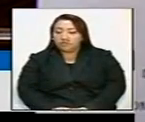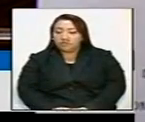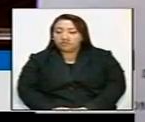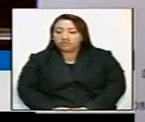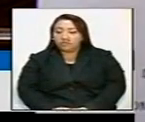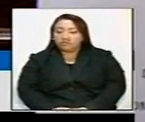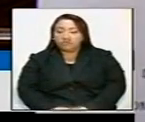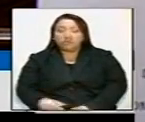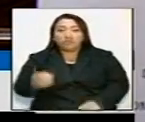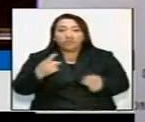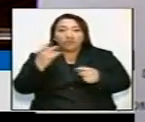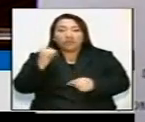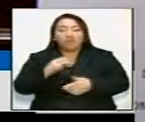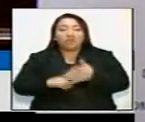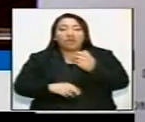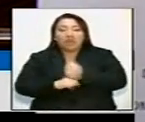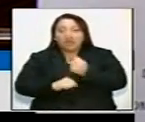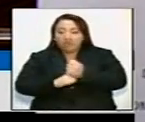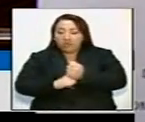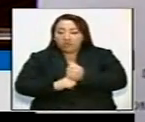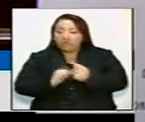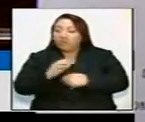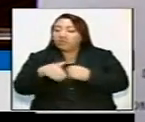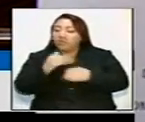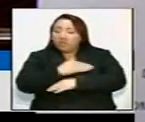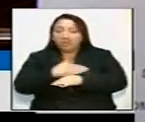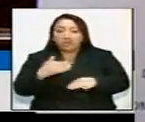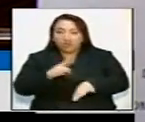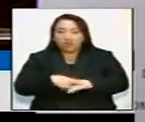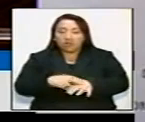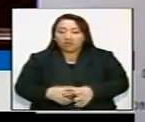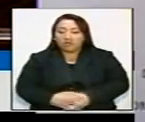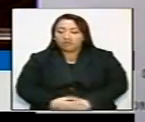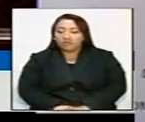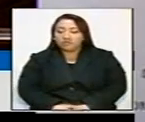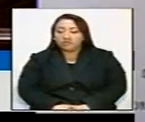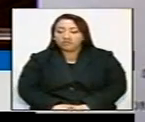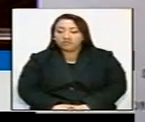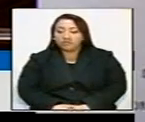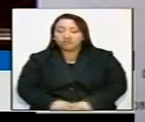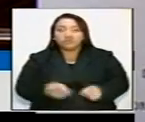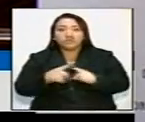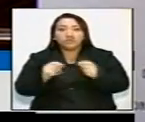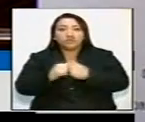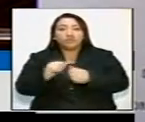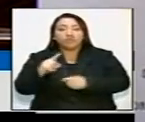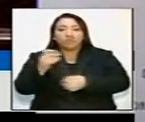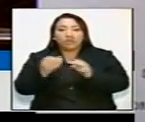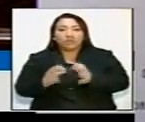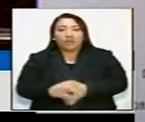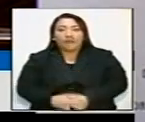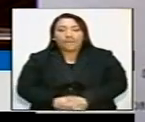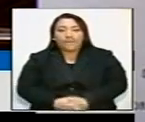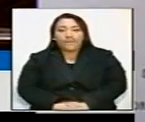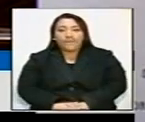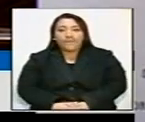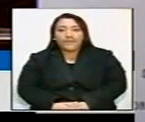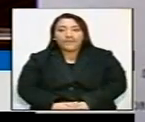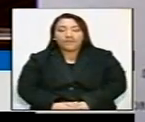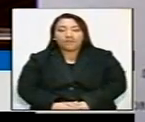algunas iniciativas para el soporte transversal de diversos sectores en economía.